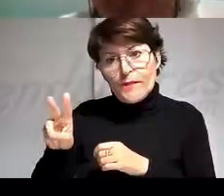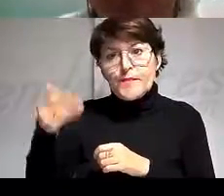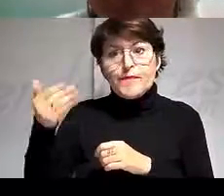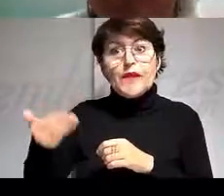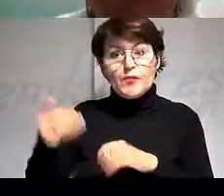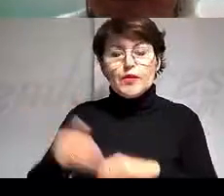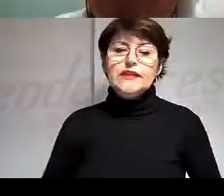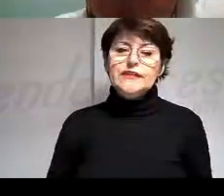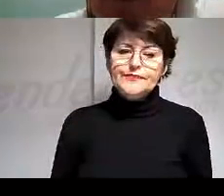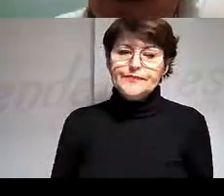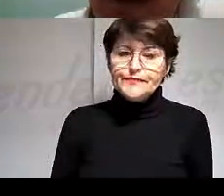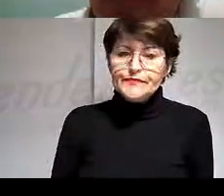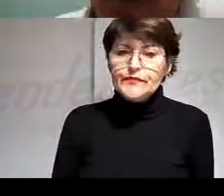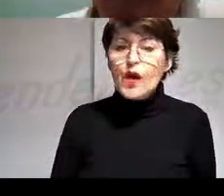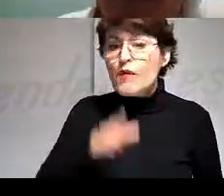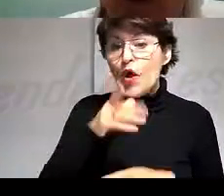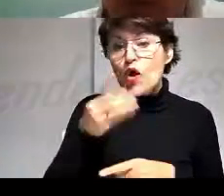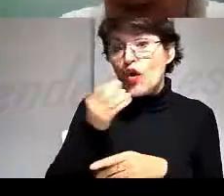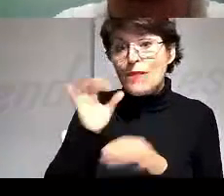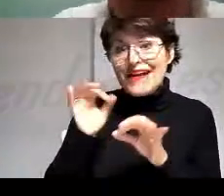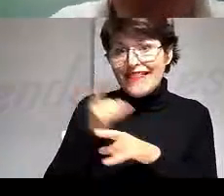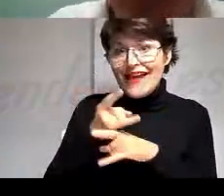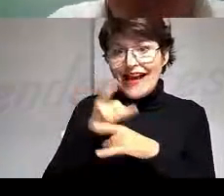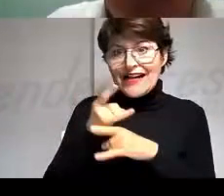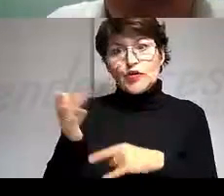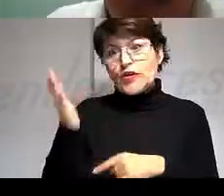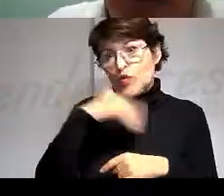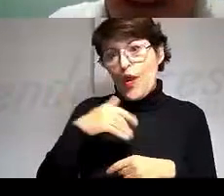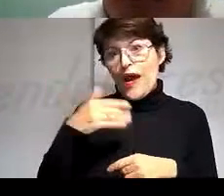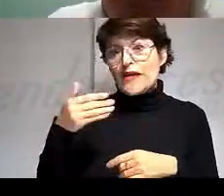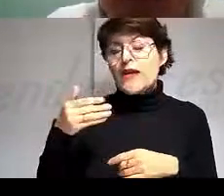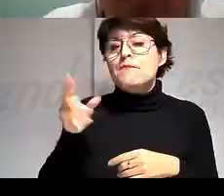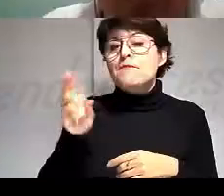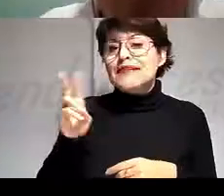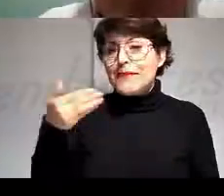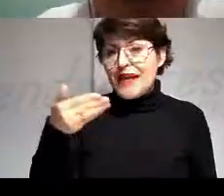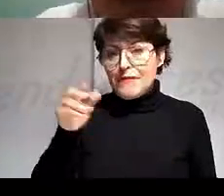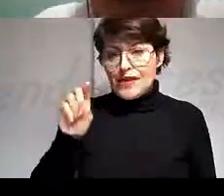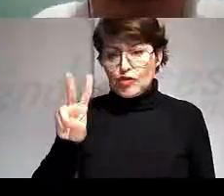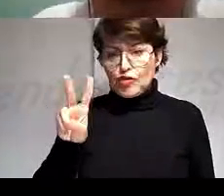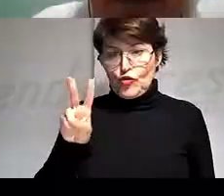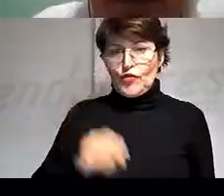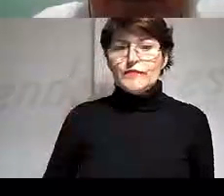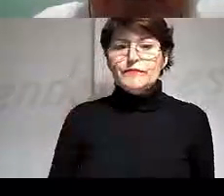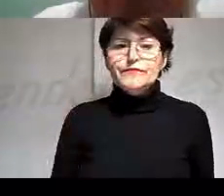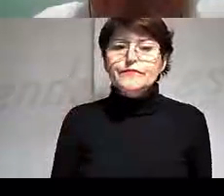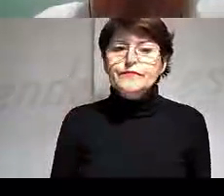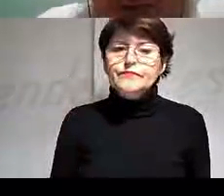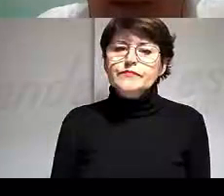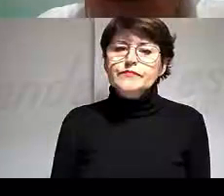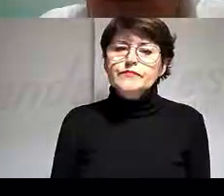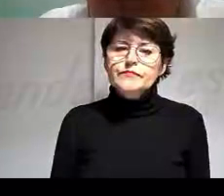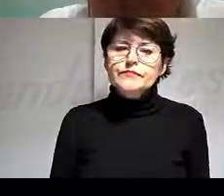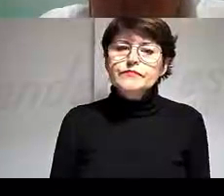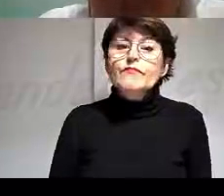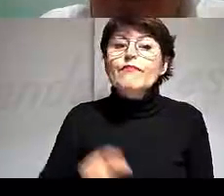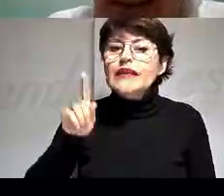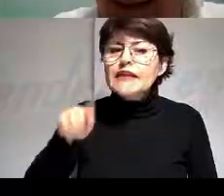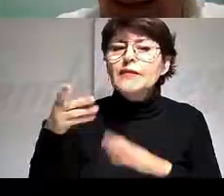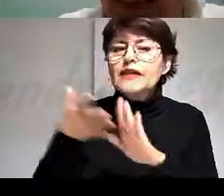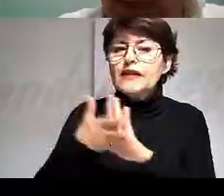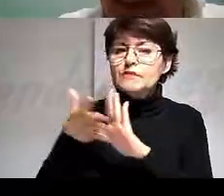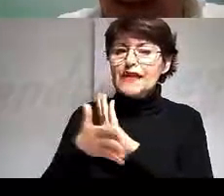cantidad lo suficientemente alta como para que aparezca, como para que tengamos esa vitamina B12. Hemos comentado también que